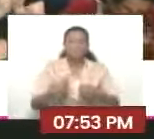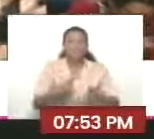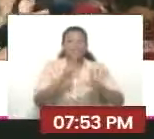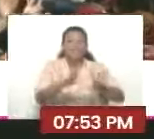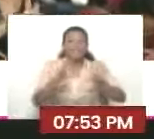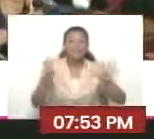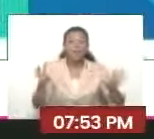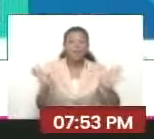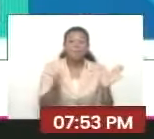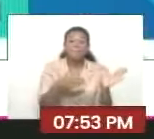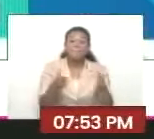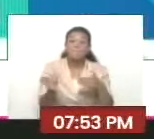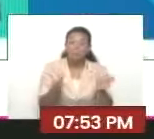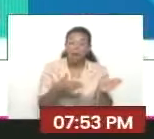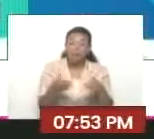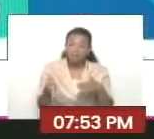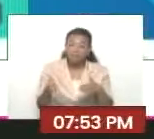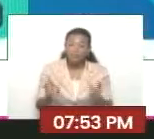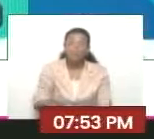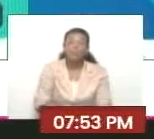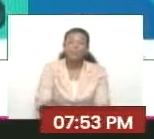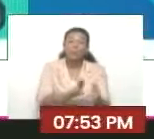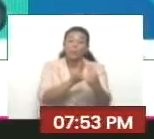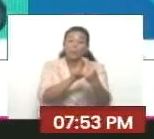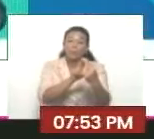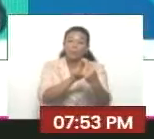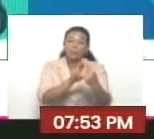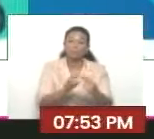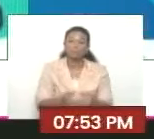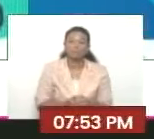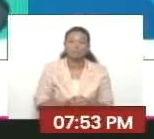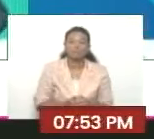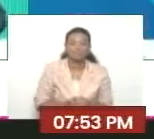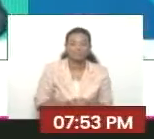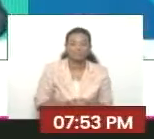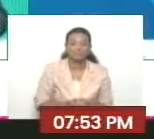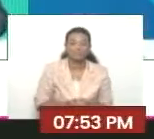19 de marzo, 19 de marzo, 19 de marzo.